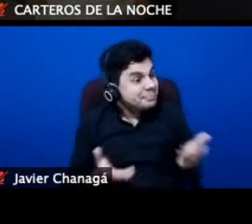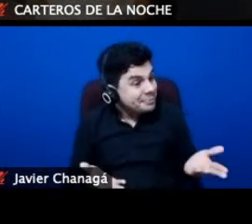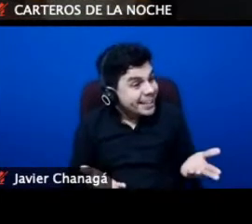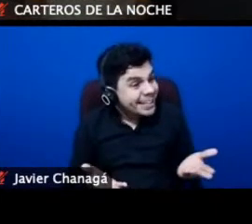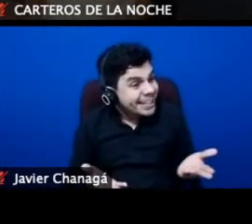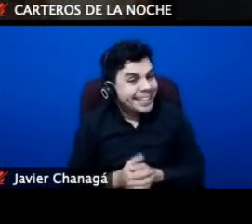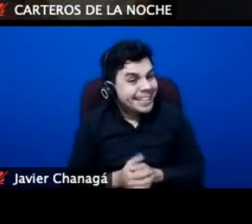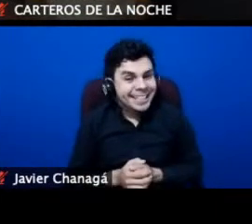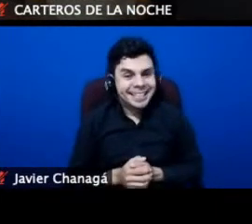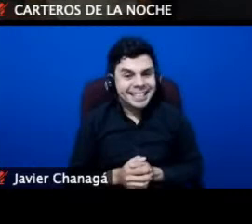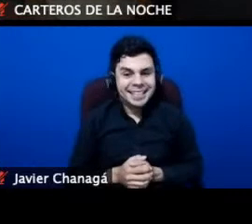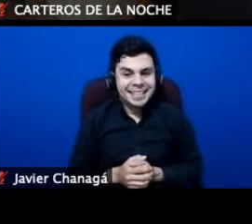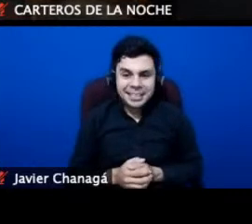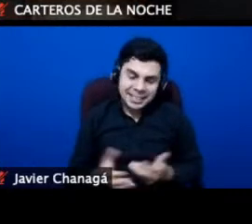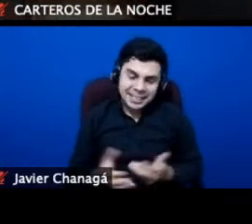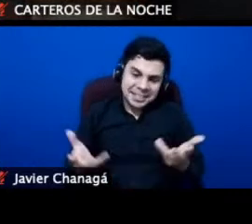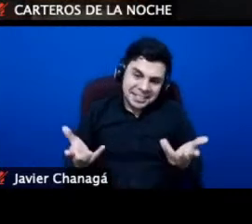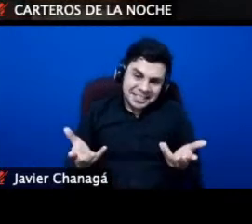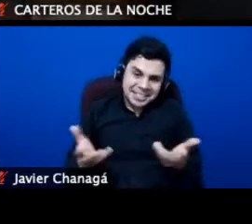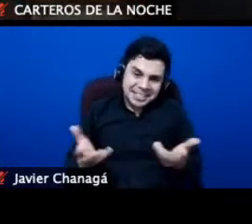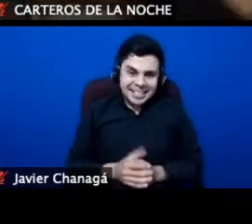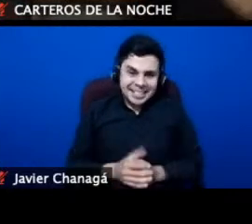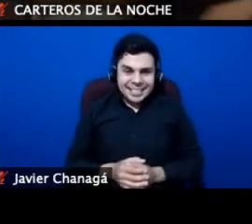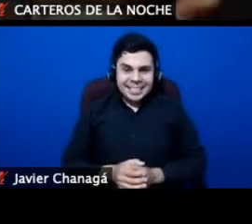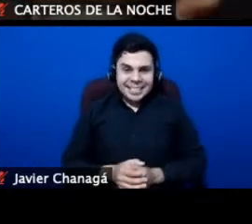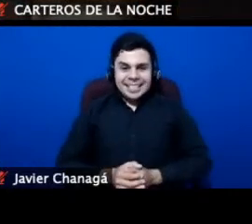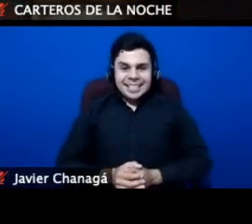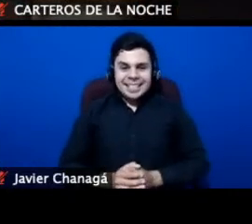So Bien, we're going voy a backwards, so empezar. it's Robinson.